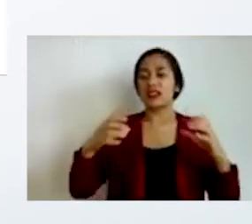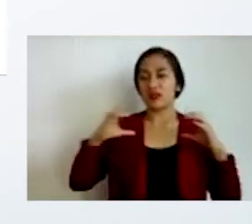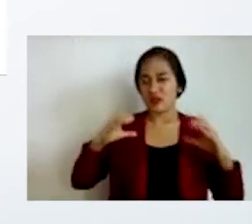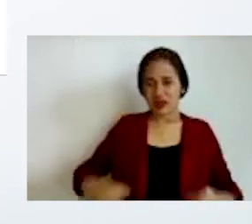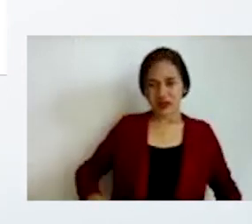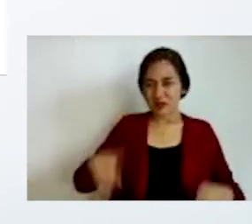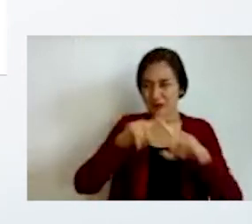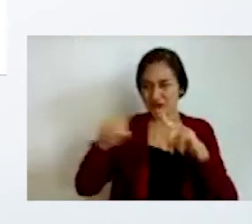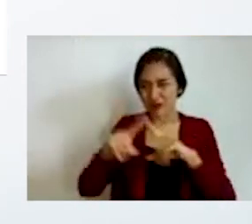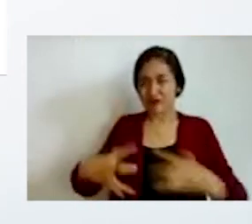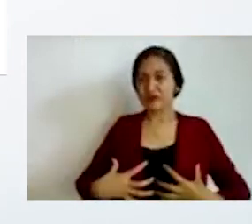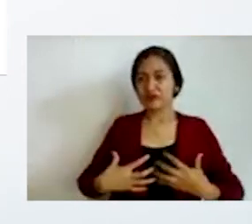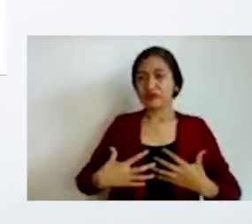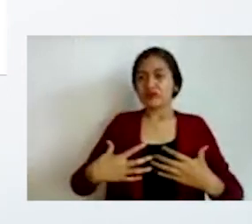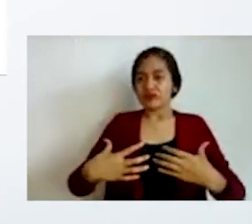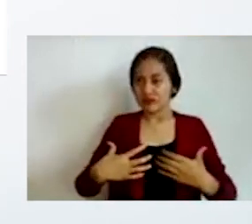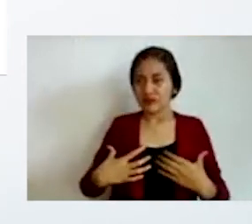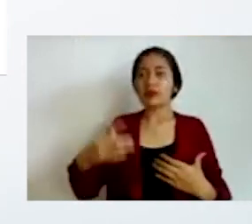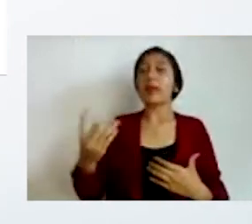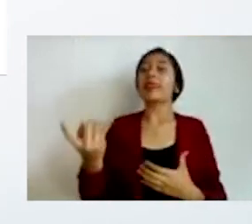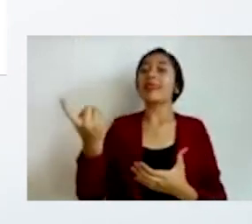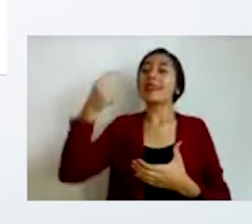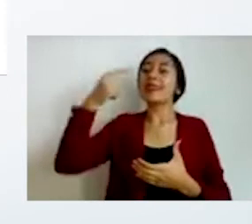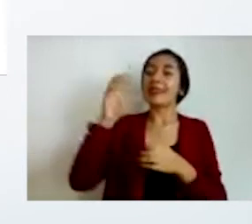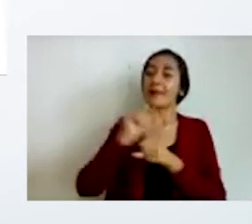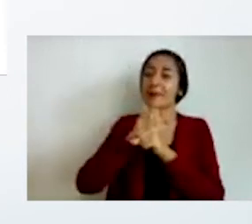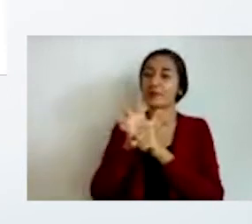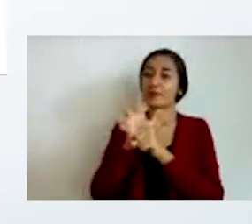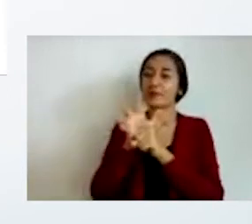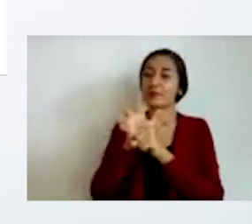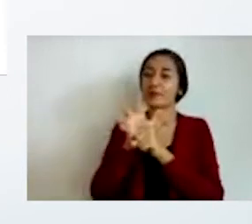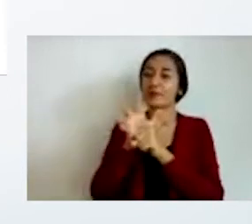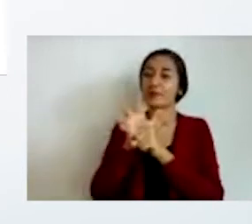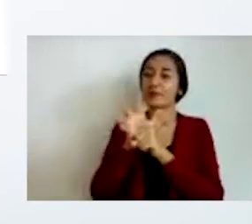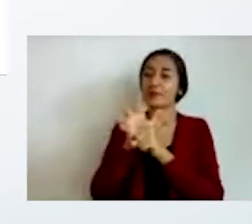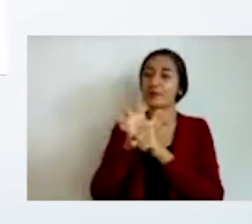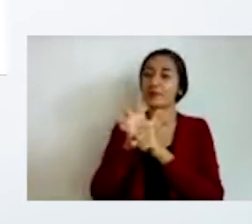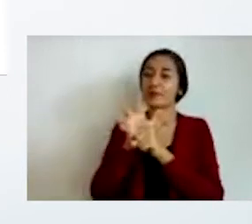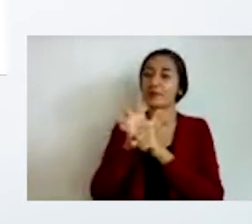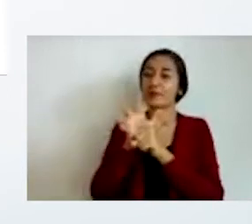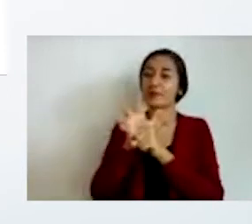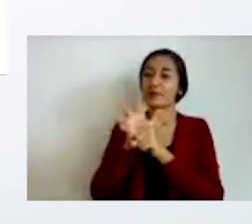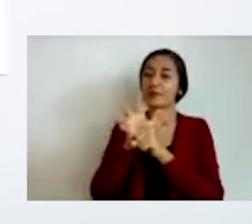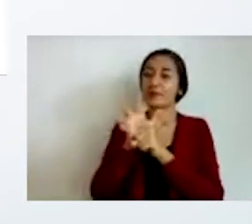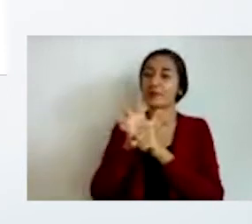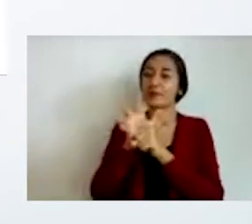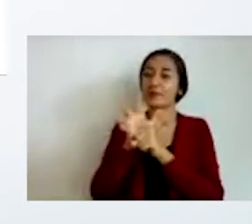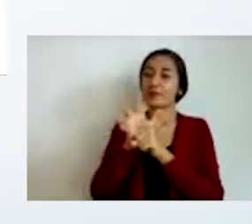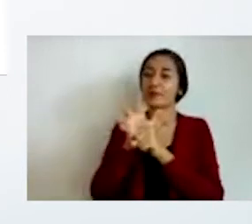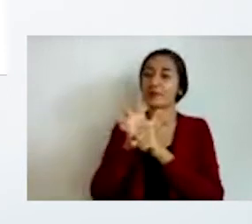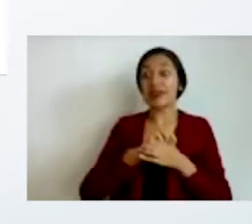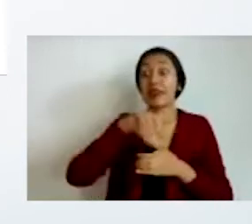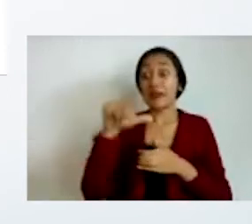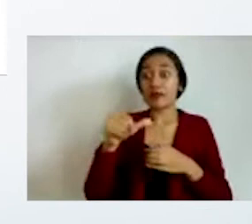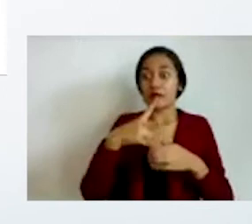y que es donde el virus se pega a las células y a partir de ahí se mete y se replica. Pero bueno, esto no tiene nada que ver con el